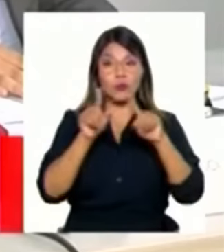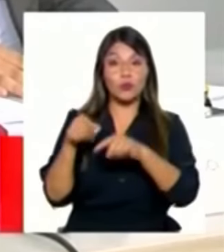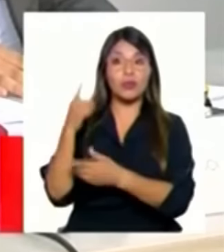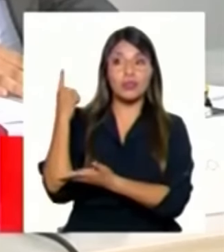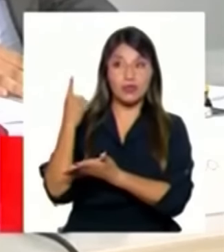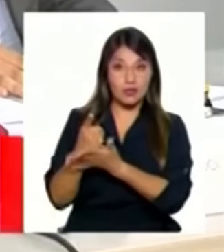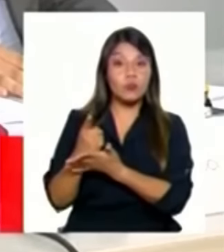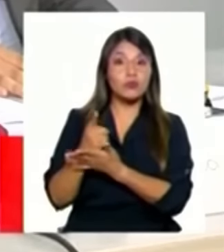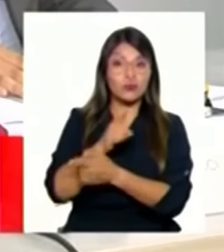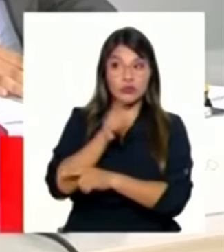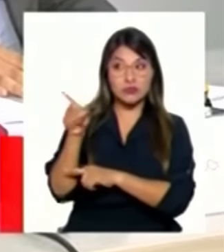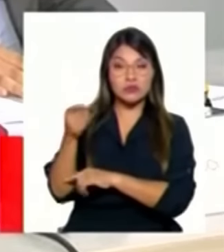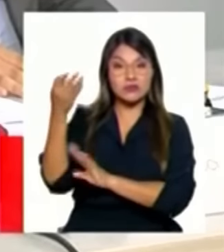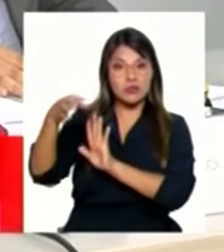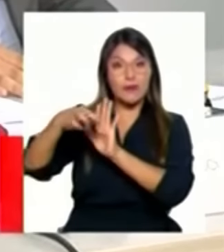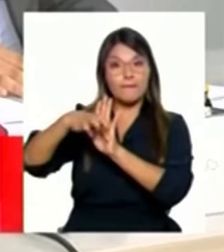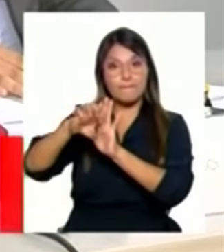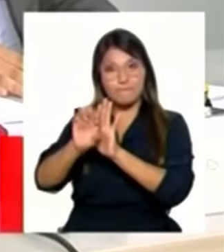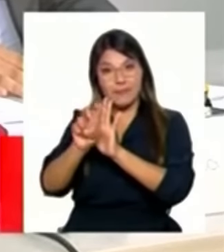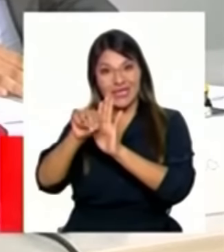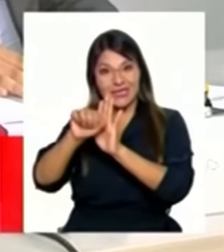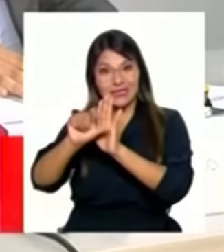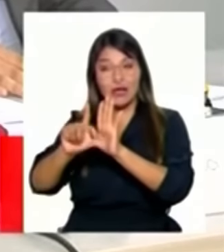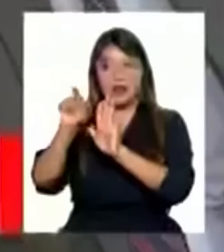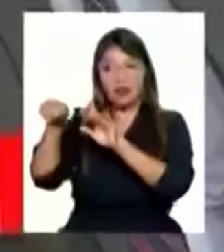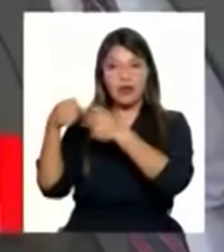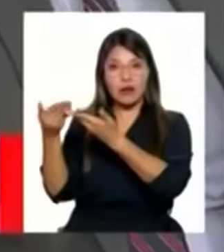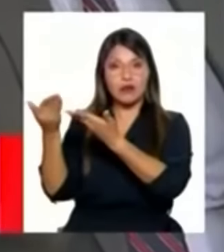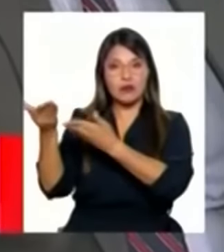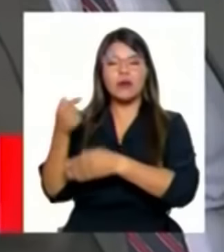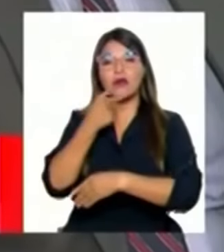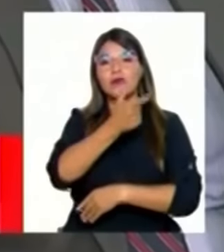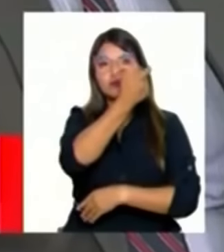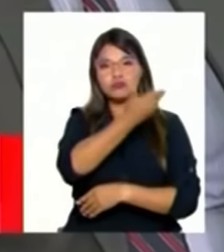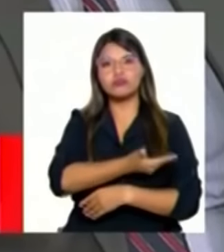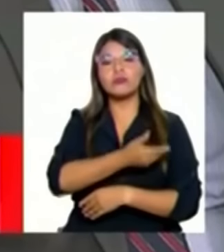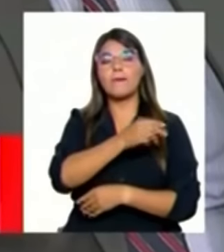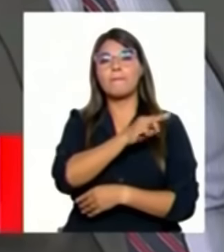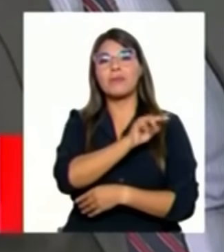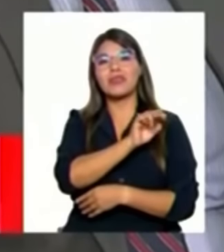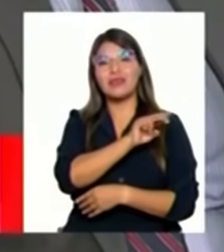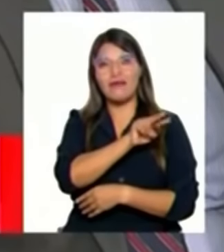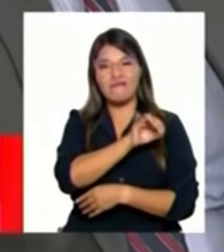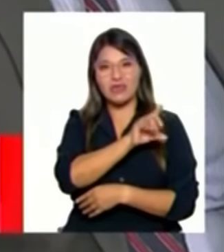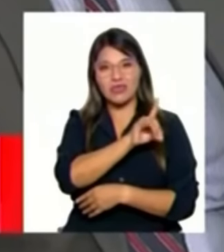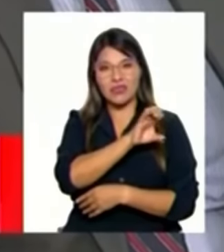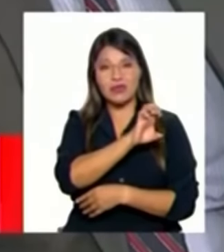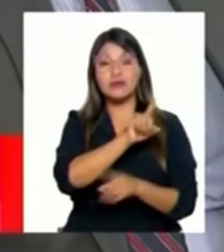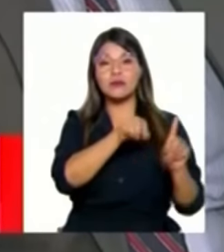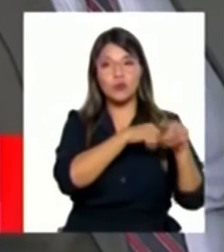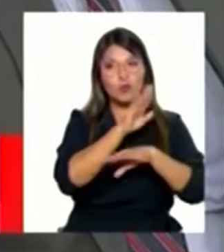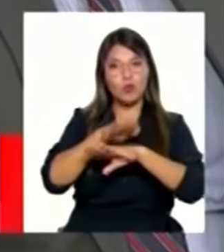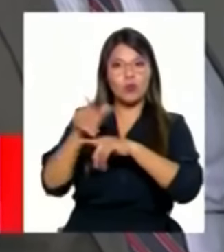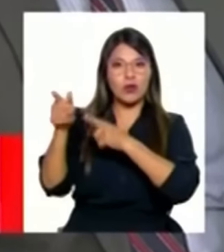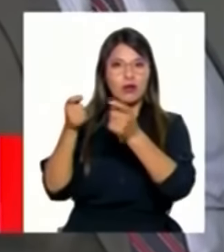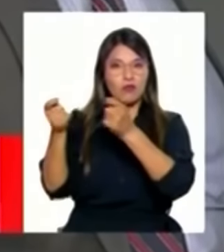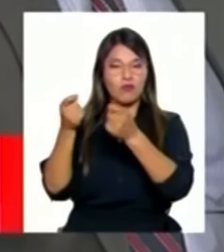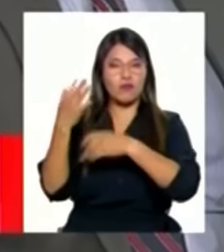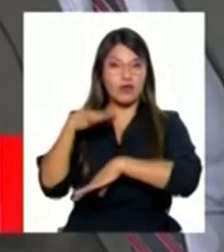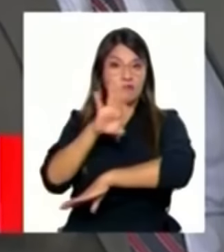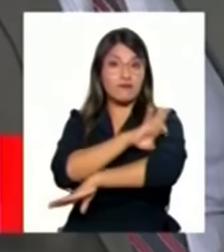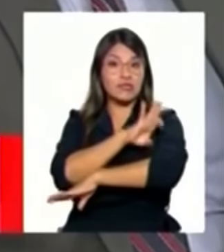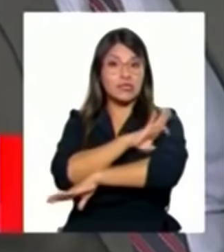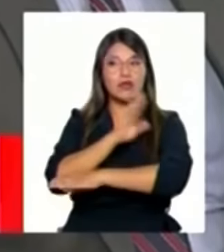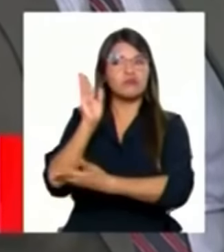penal, la defensa de Benavides presentó una queja funcional ante la Autoridad Nacional del Control del Ministerio Público contra la fiscal superior